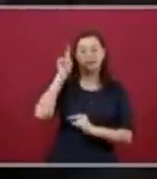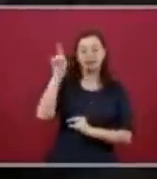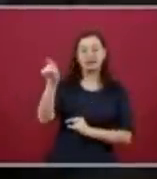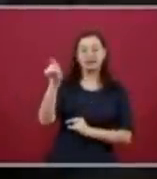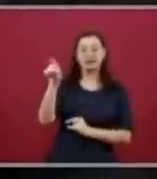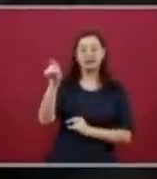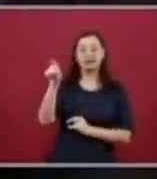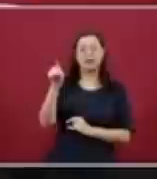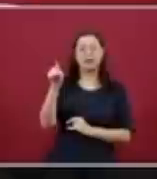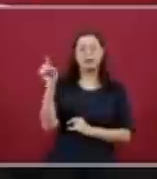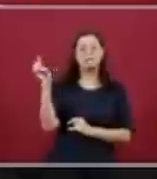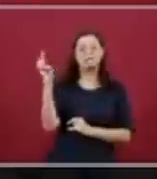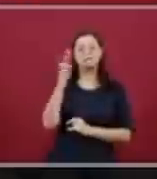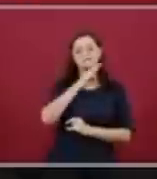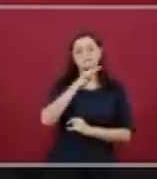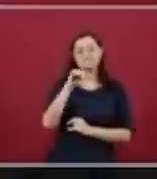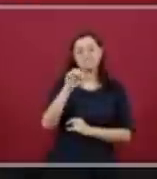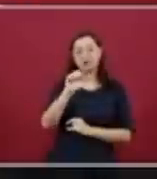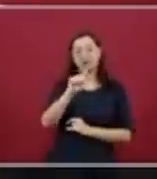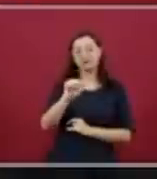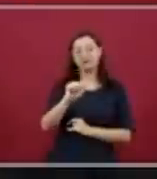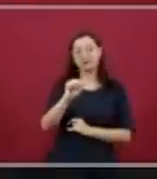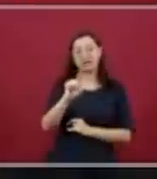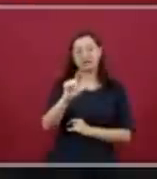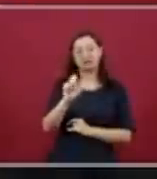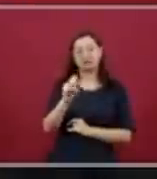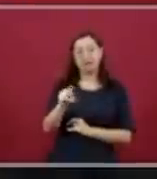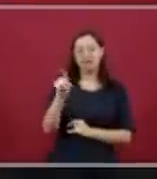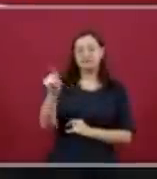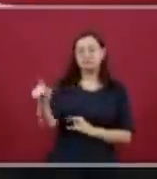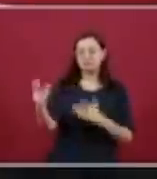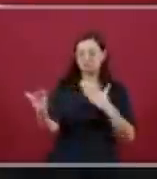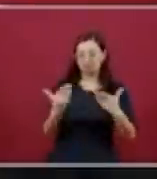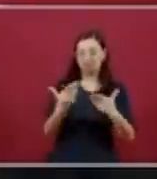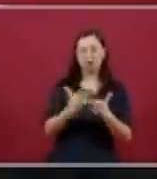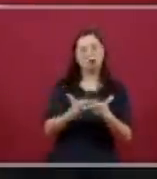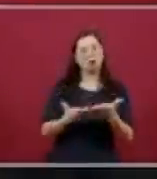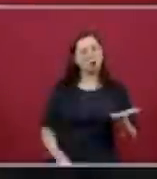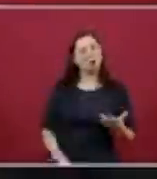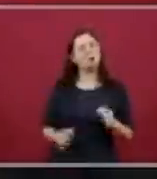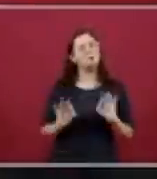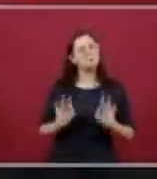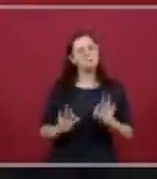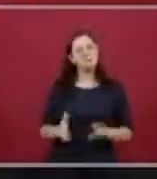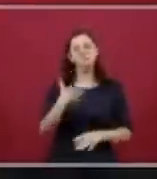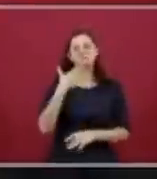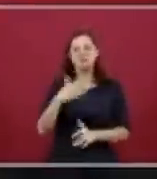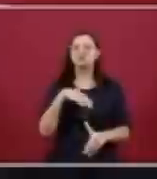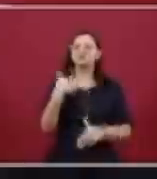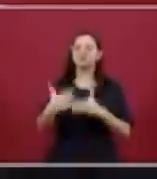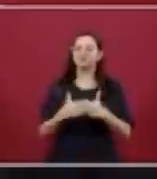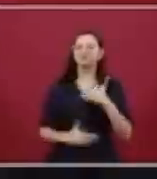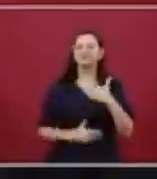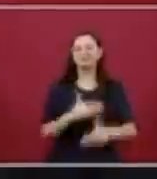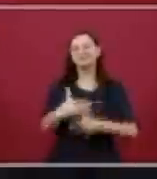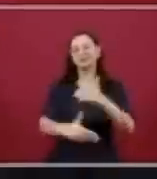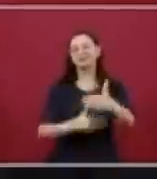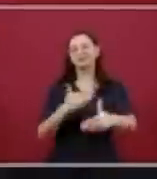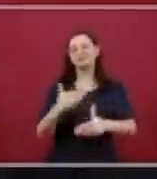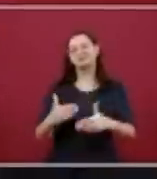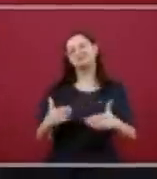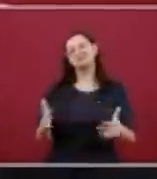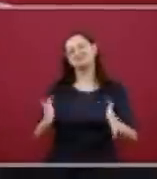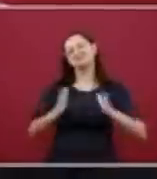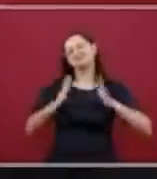allá en Mazatlán, se cuenta con buena perspectiva y habrá unas gratas sorpresas para los